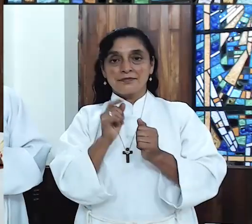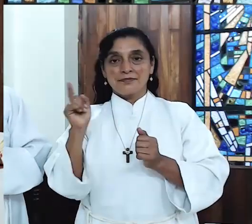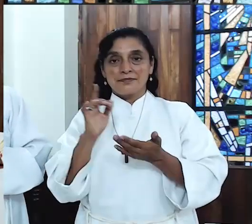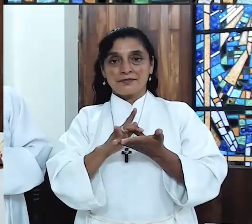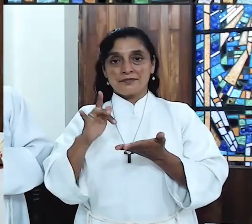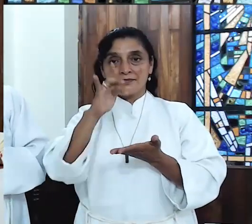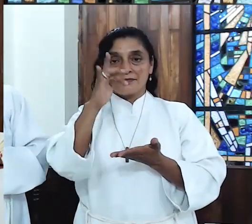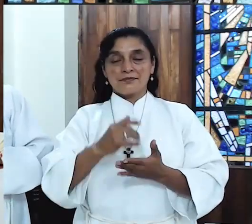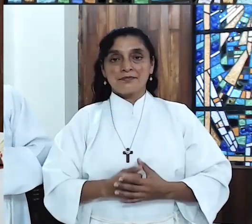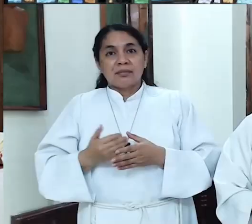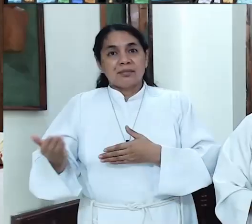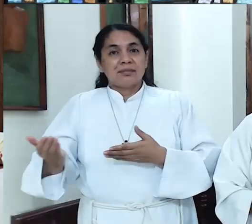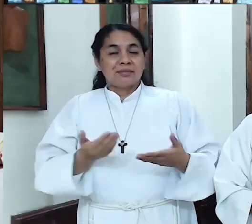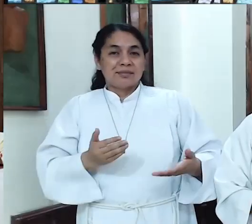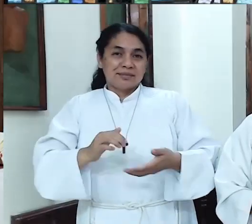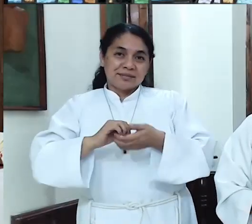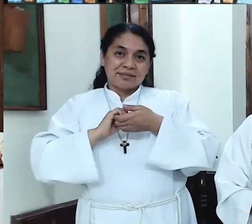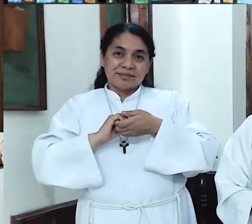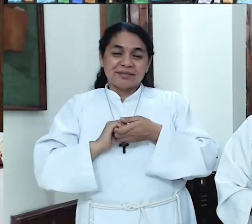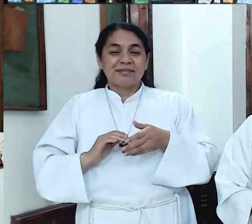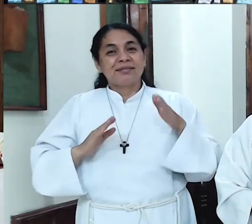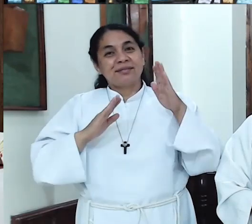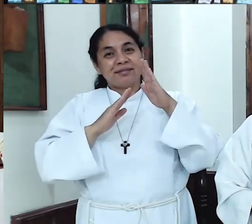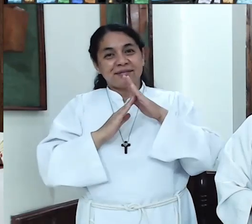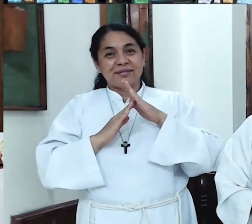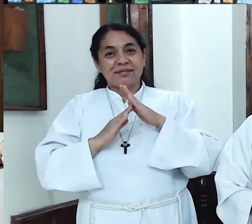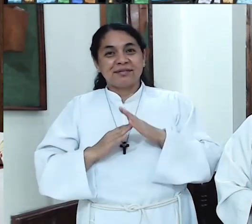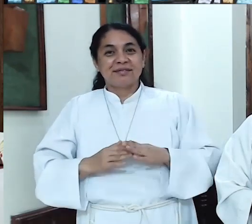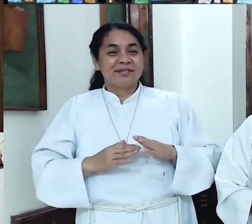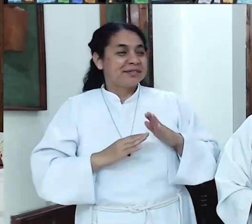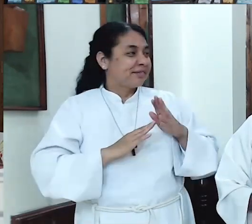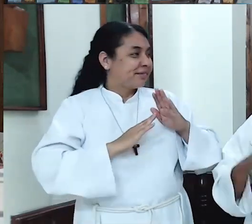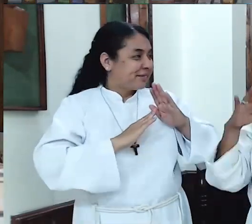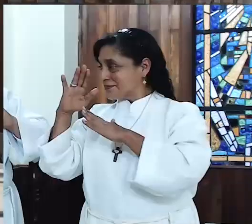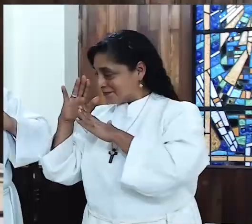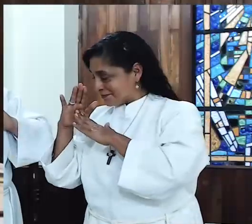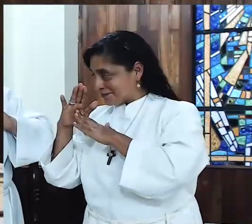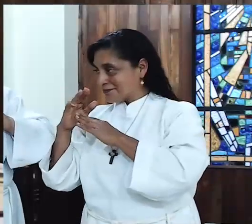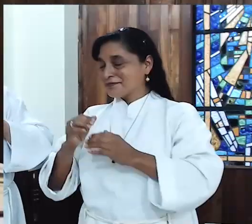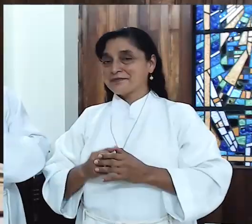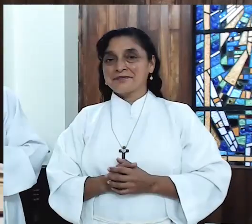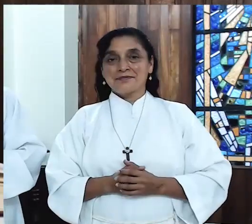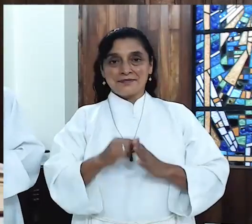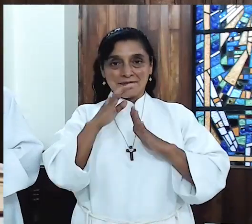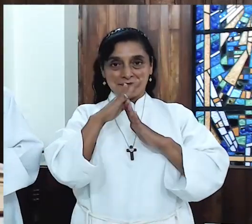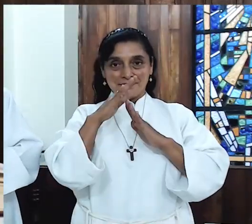Y con tu espíritu. Démonos fraternalmente la paz.